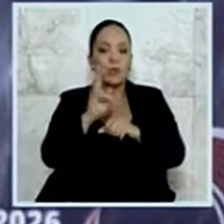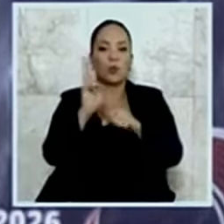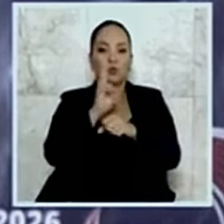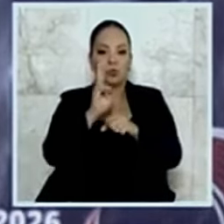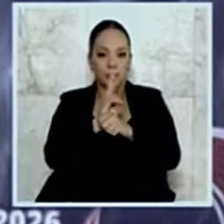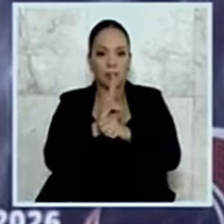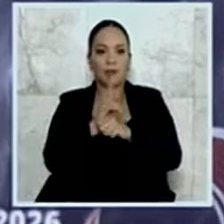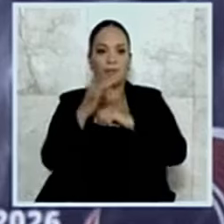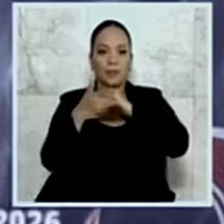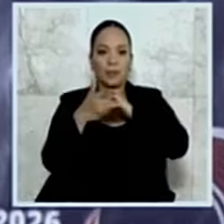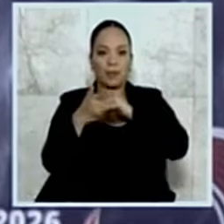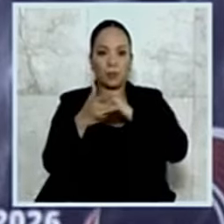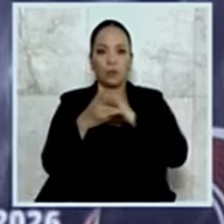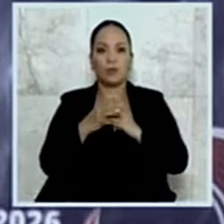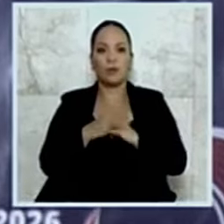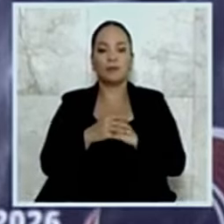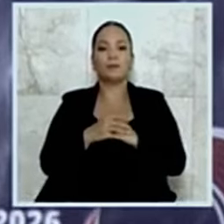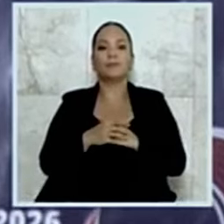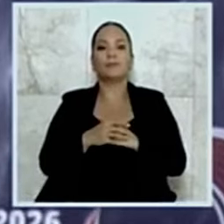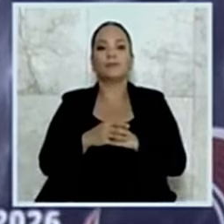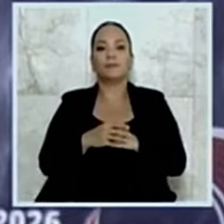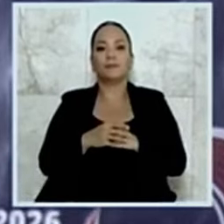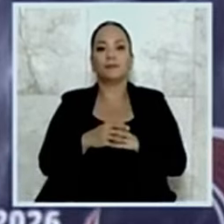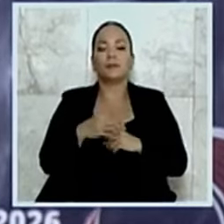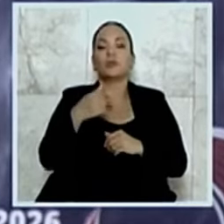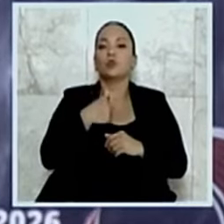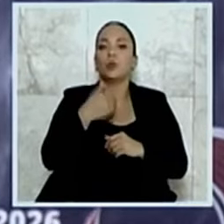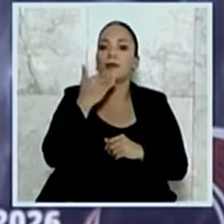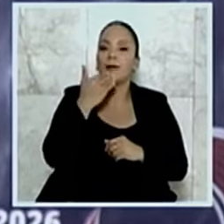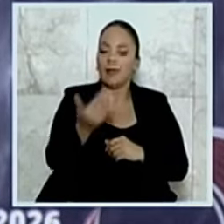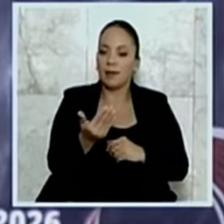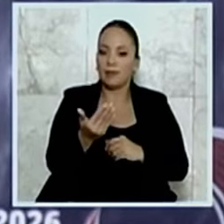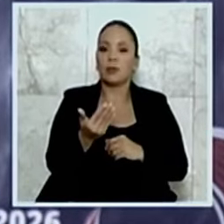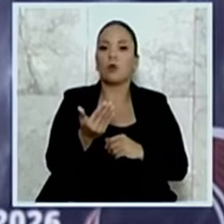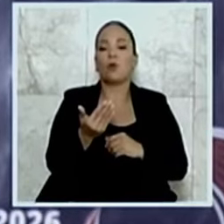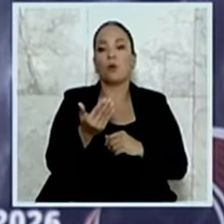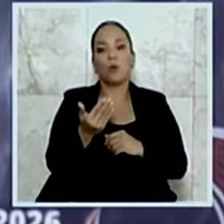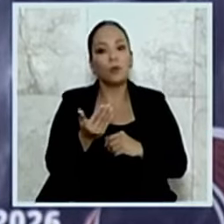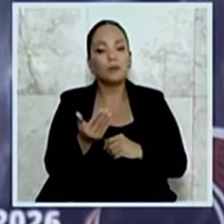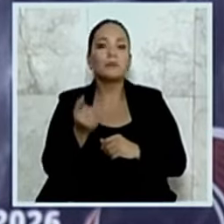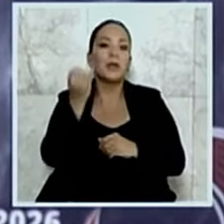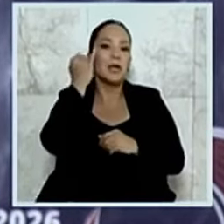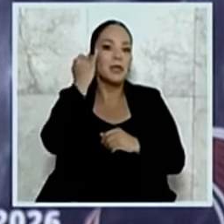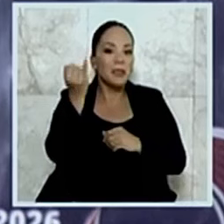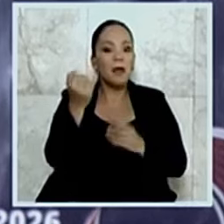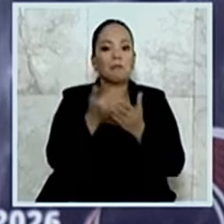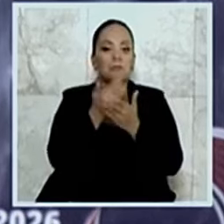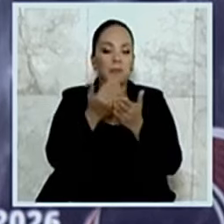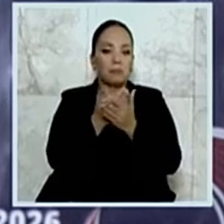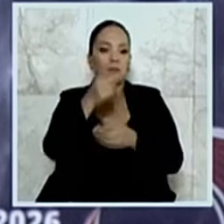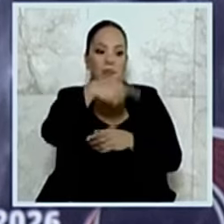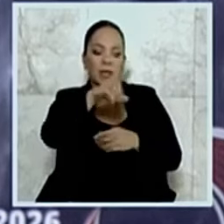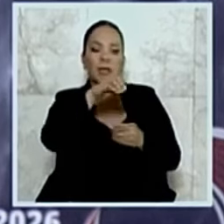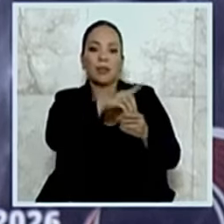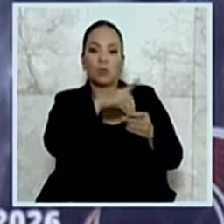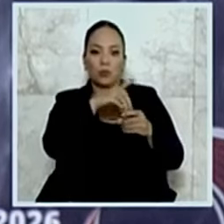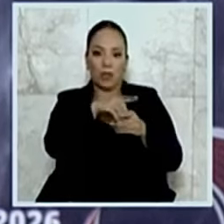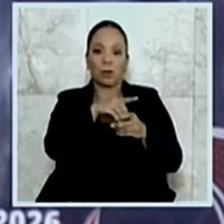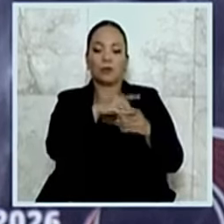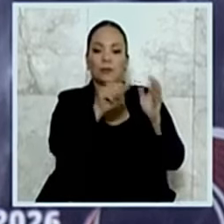los expertos y voceros internacionales nos llaman a ser cautos en la utilización de